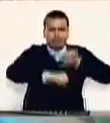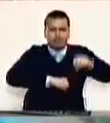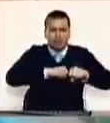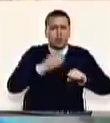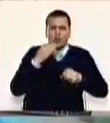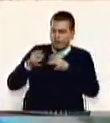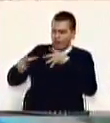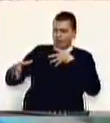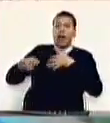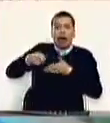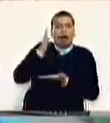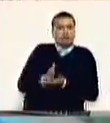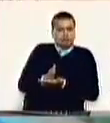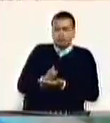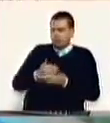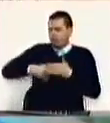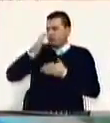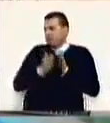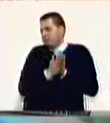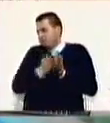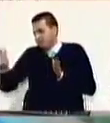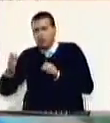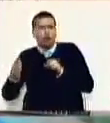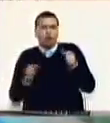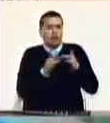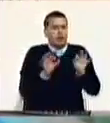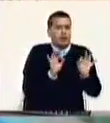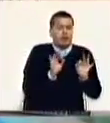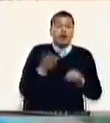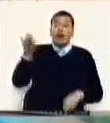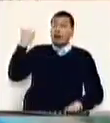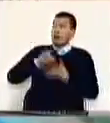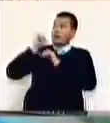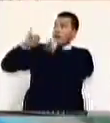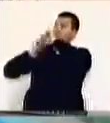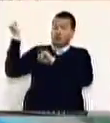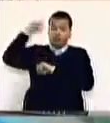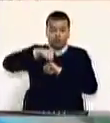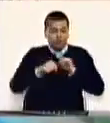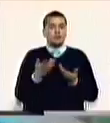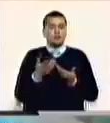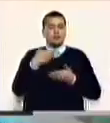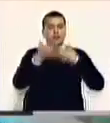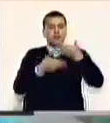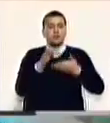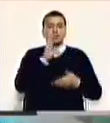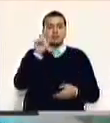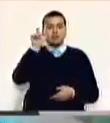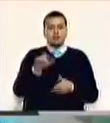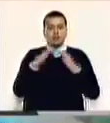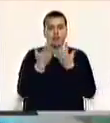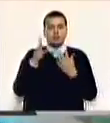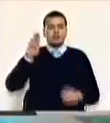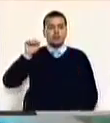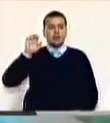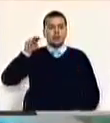esa fecha y no en otra. Antes, doctor Aston, habían plantaciones extranjeras, pero el fenómeno como tal...